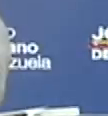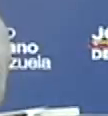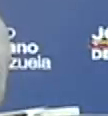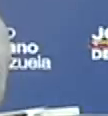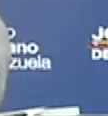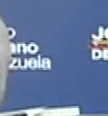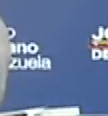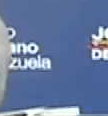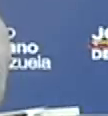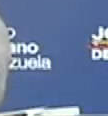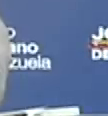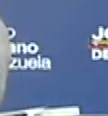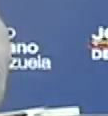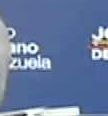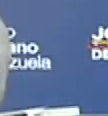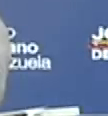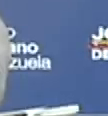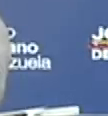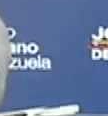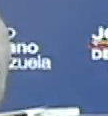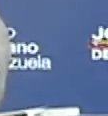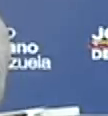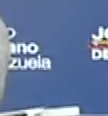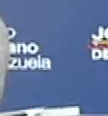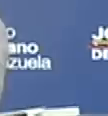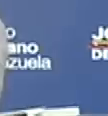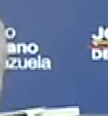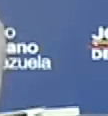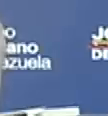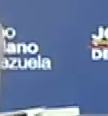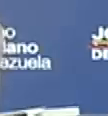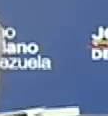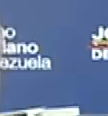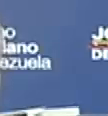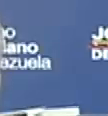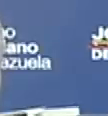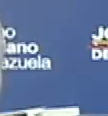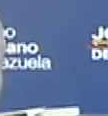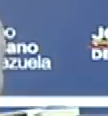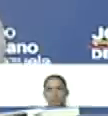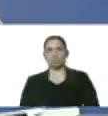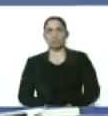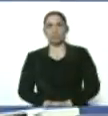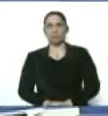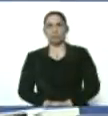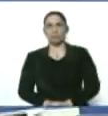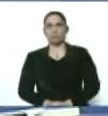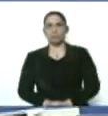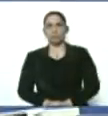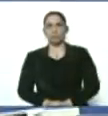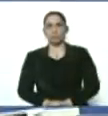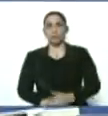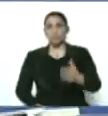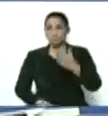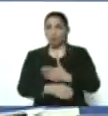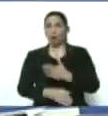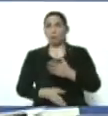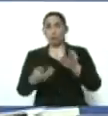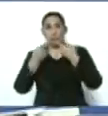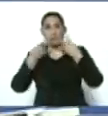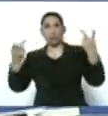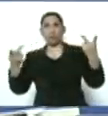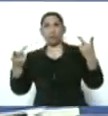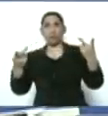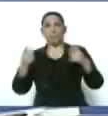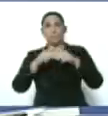Importante, vamos a difundir para que nuestro pueblo y los pueblos del mundo tengan cada vez más conciencia de lo que hemos hecho en